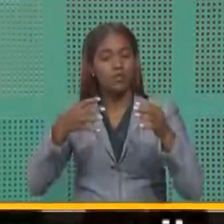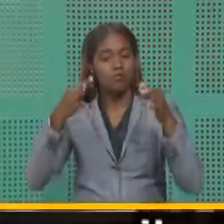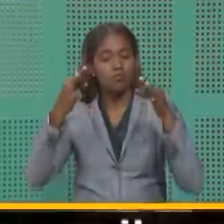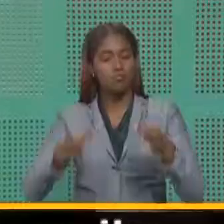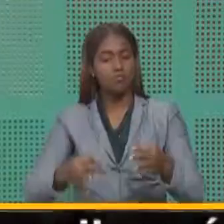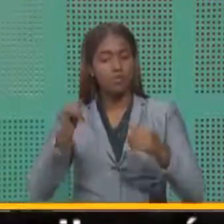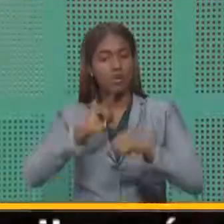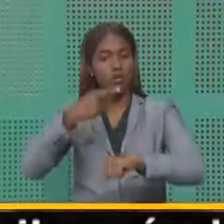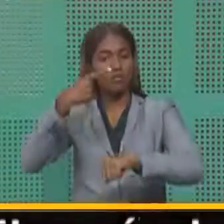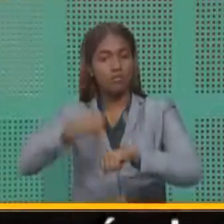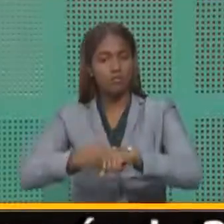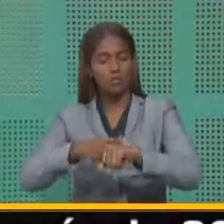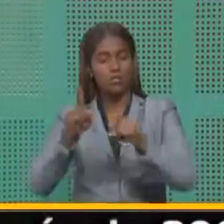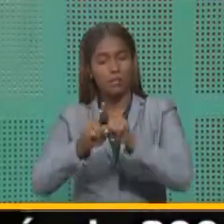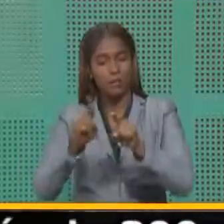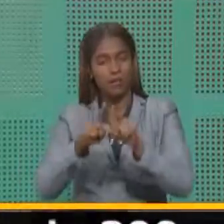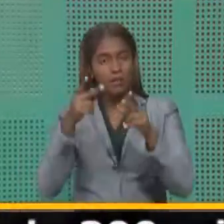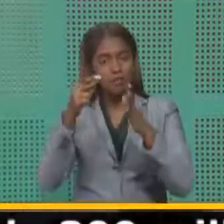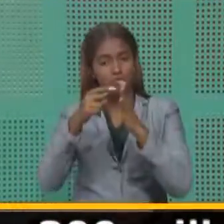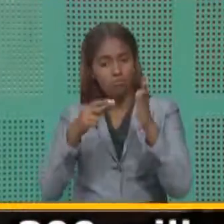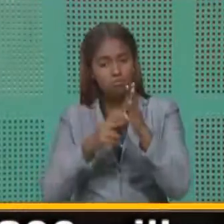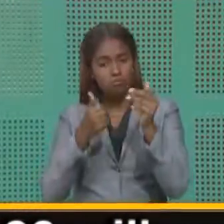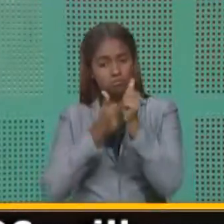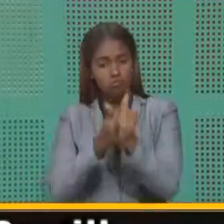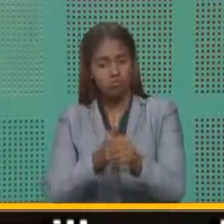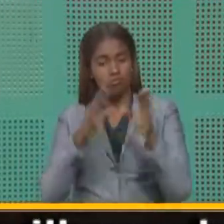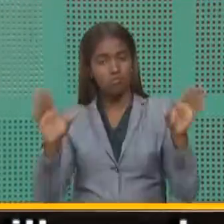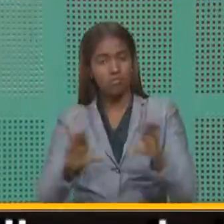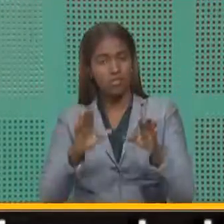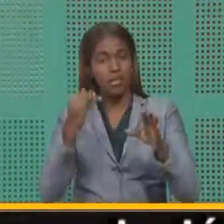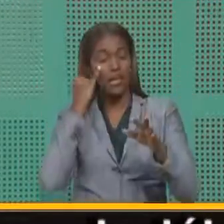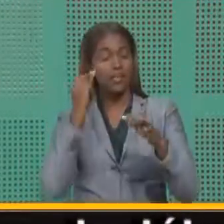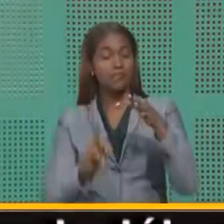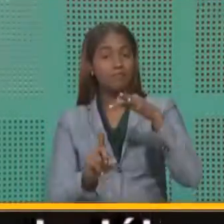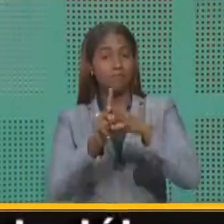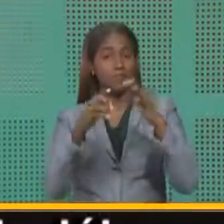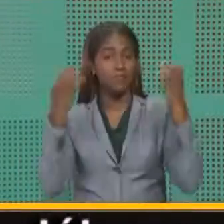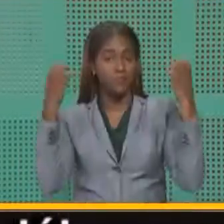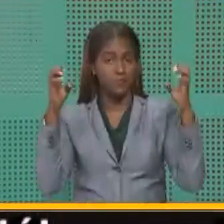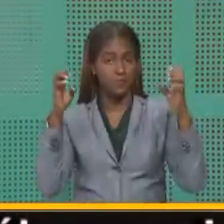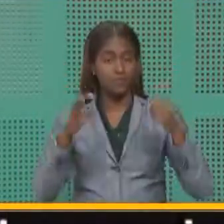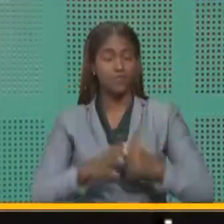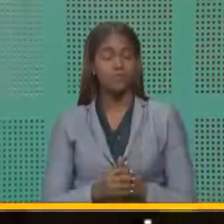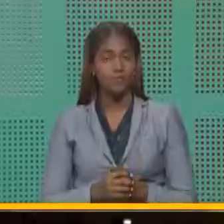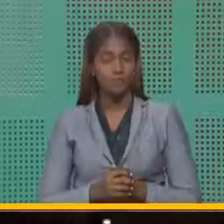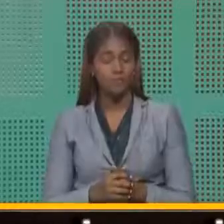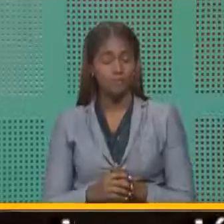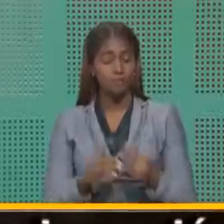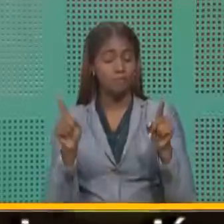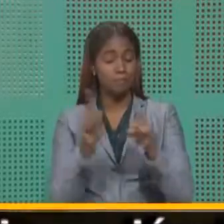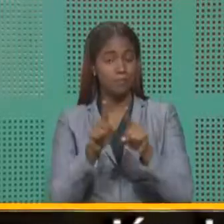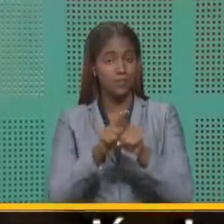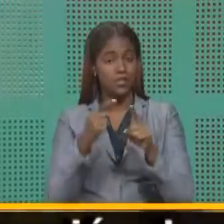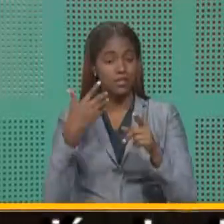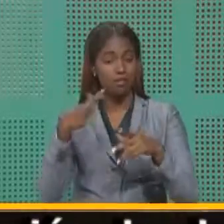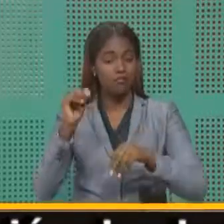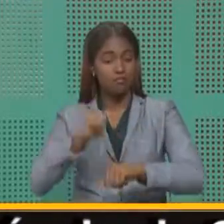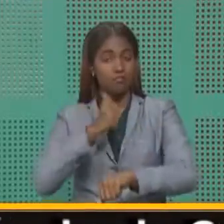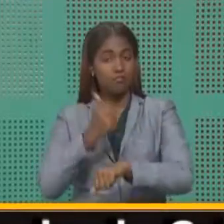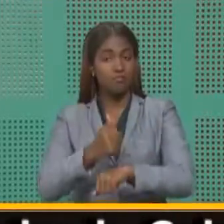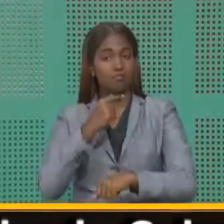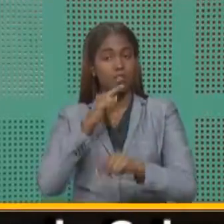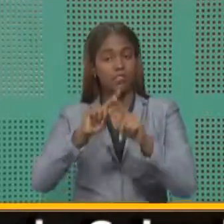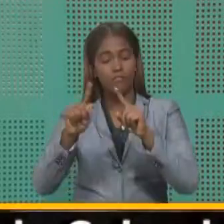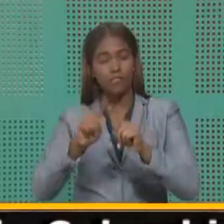disciplinario y los protocolos de actuación en caso de emergencias asimismo quedan establecidos